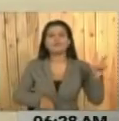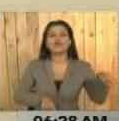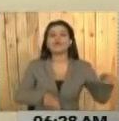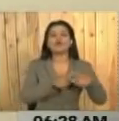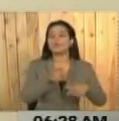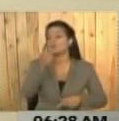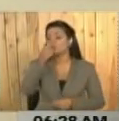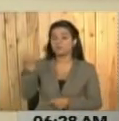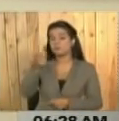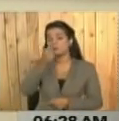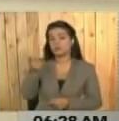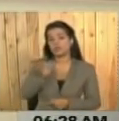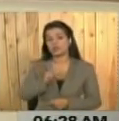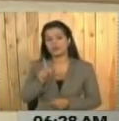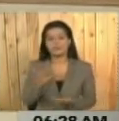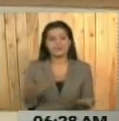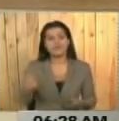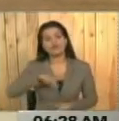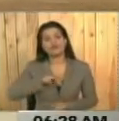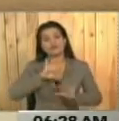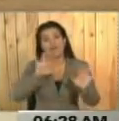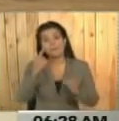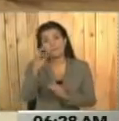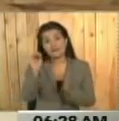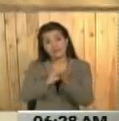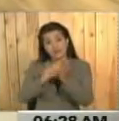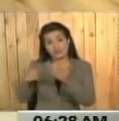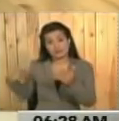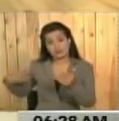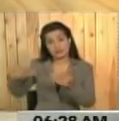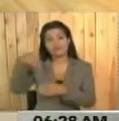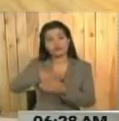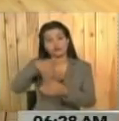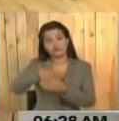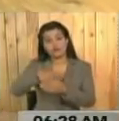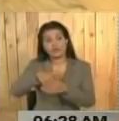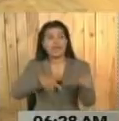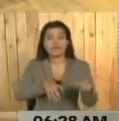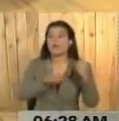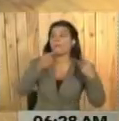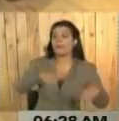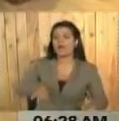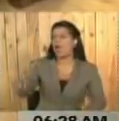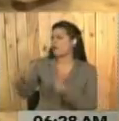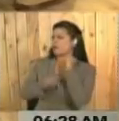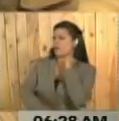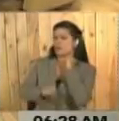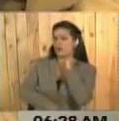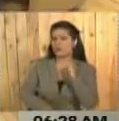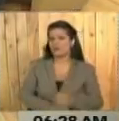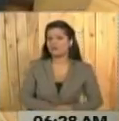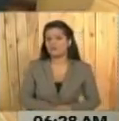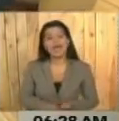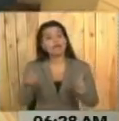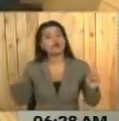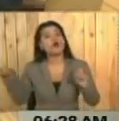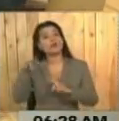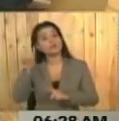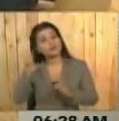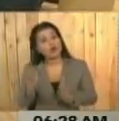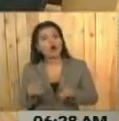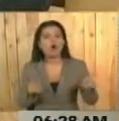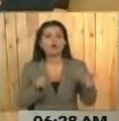aquí Nosotros hemos ido a 20 elecciones y cada vez que la derecha pierde dice que la central no lo reconoce toda la gente o el sector que no reconoce no el sector de la